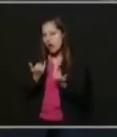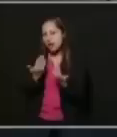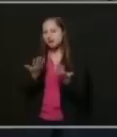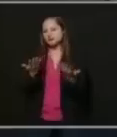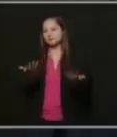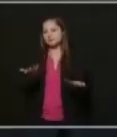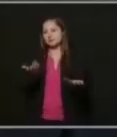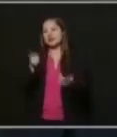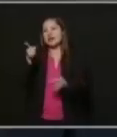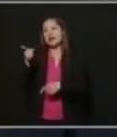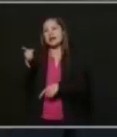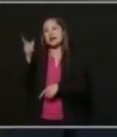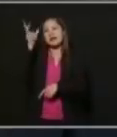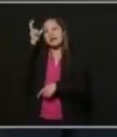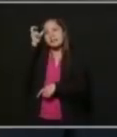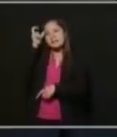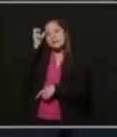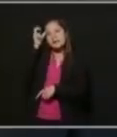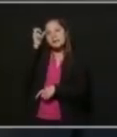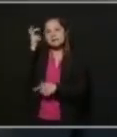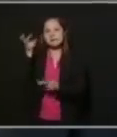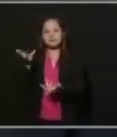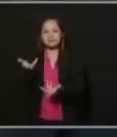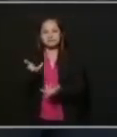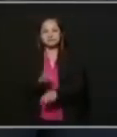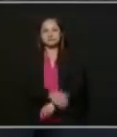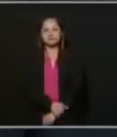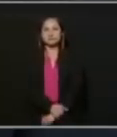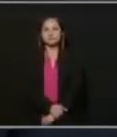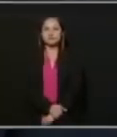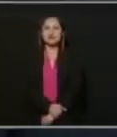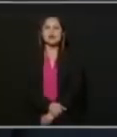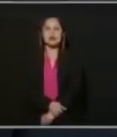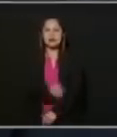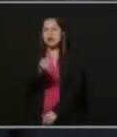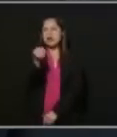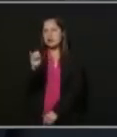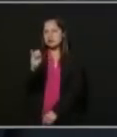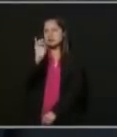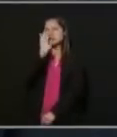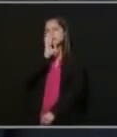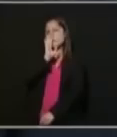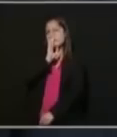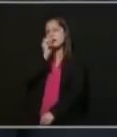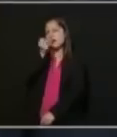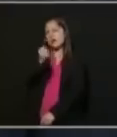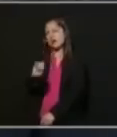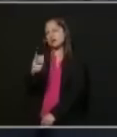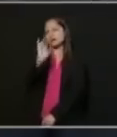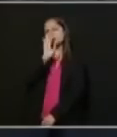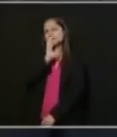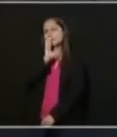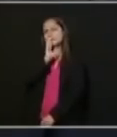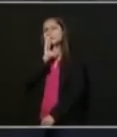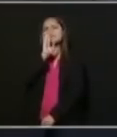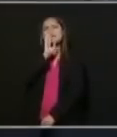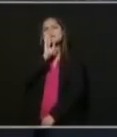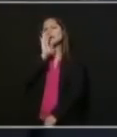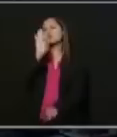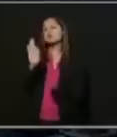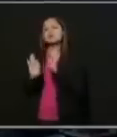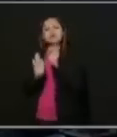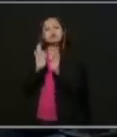por mala fe, por envidia, porque así son las madres. Mucha ternura, mucho